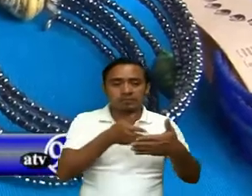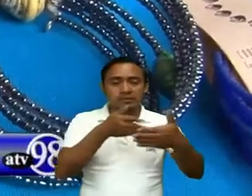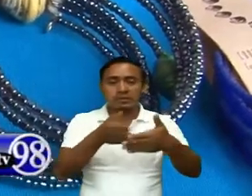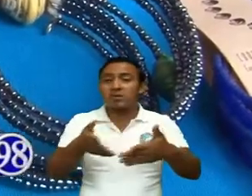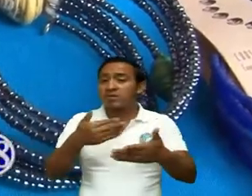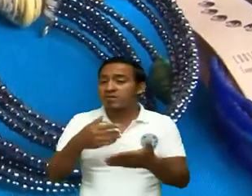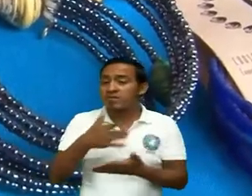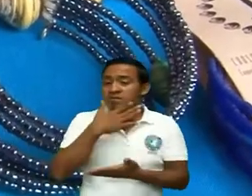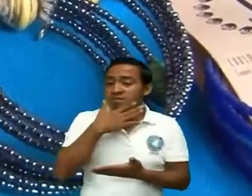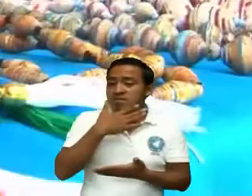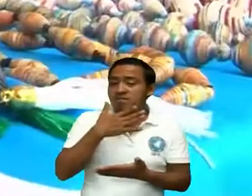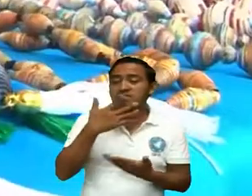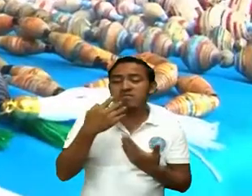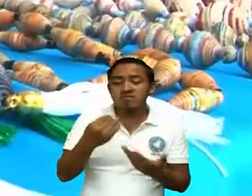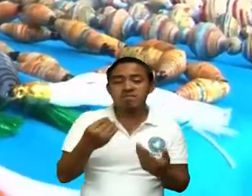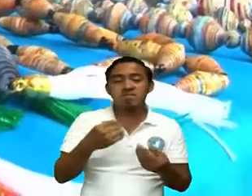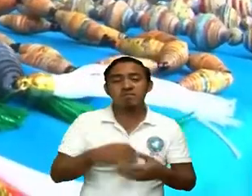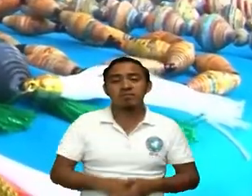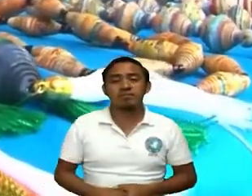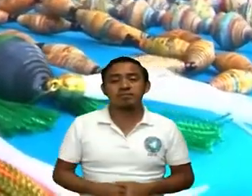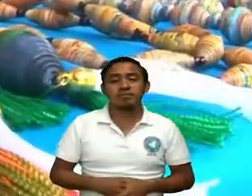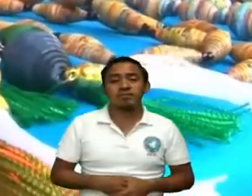complejidades, retos y desafíos.